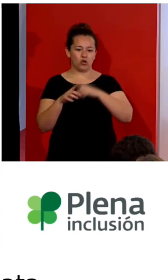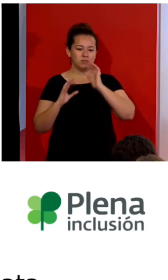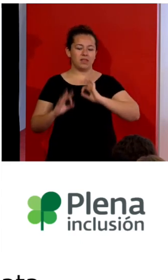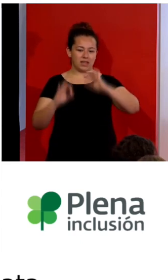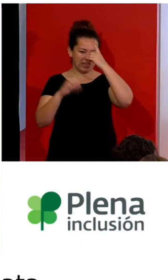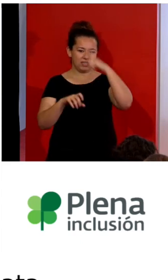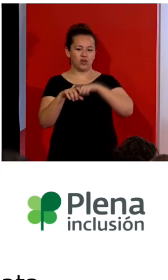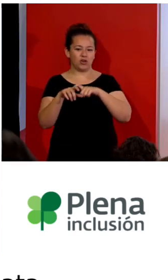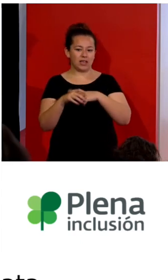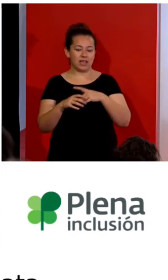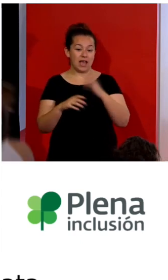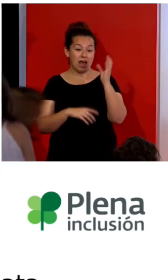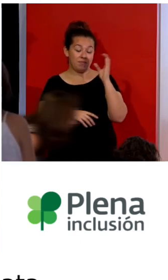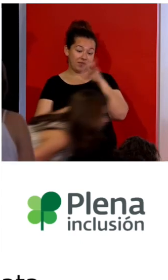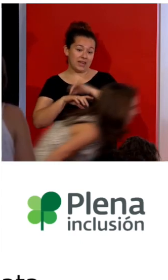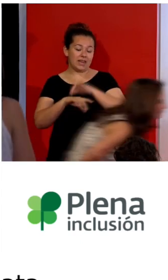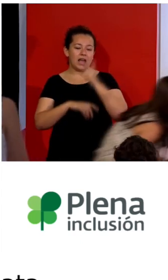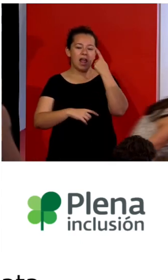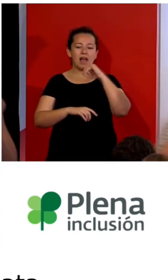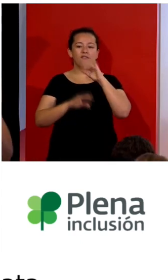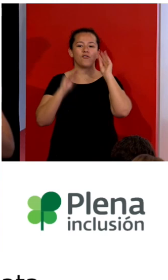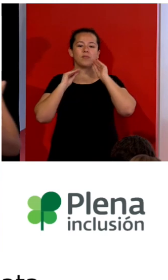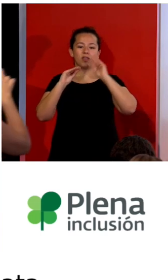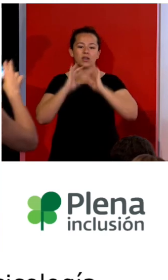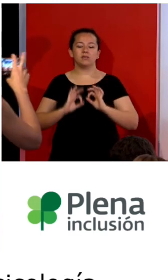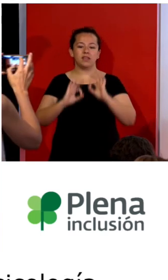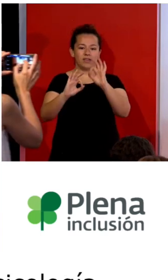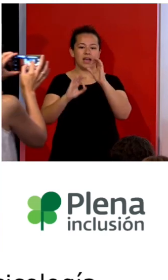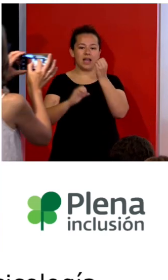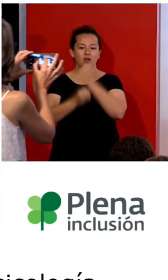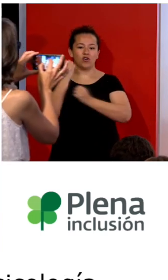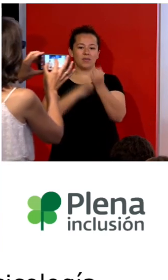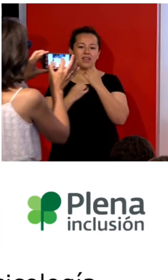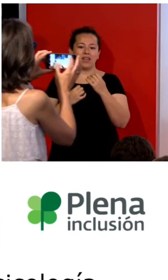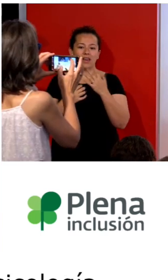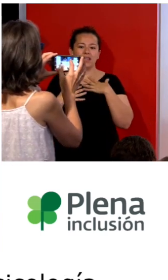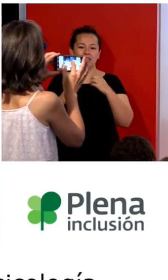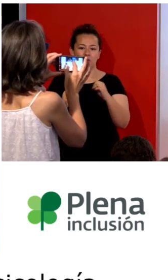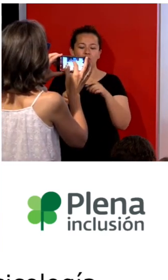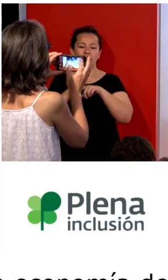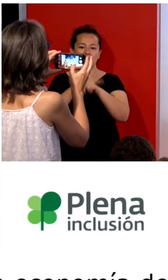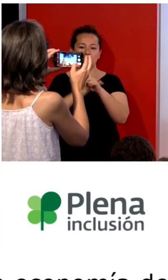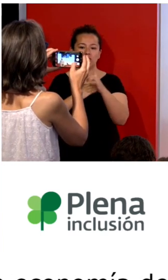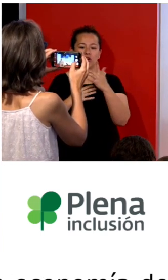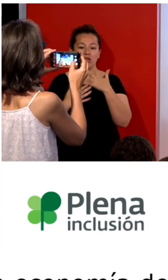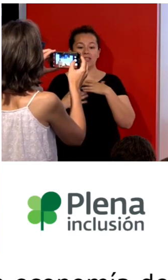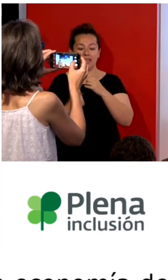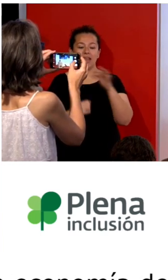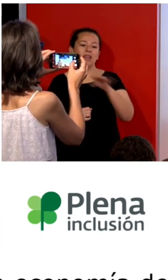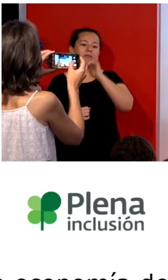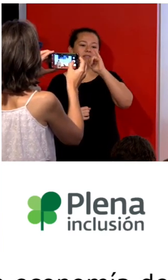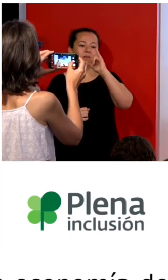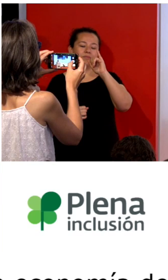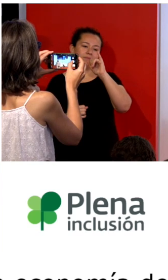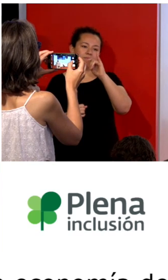psicología clínica, tiene formación específica en economía de la salud y gestión sanitaria y además está vinculado